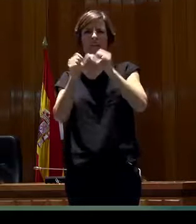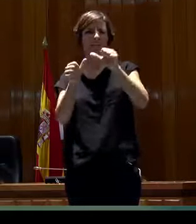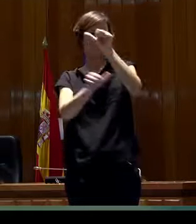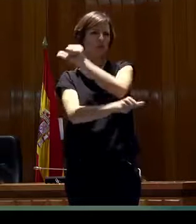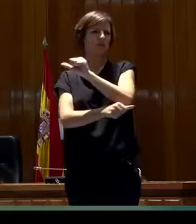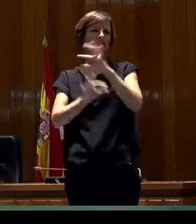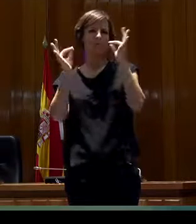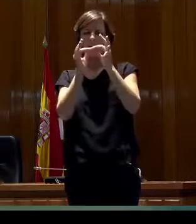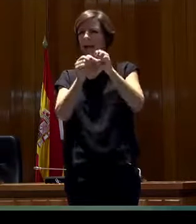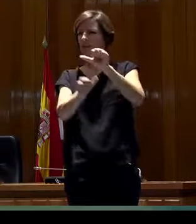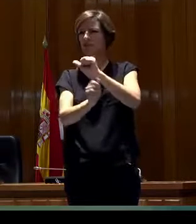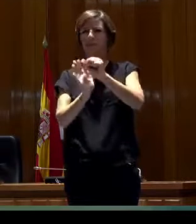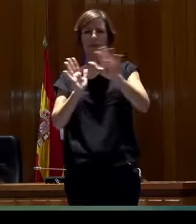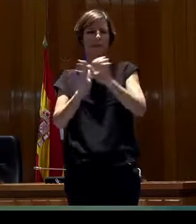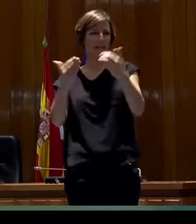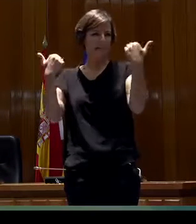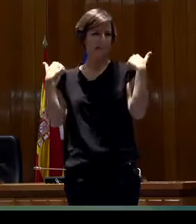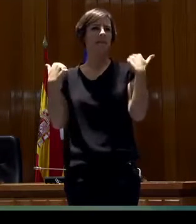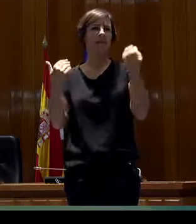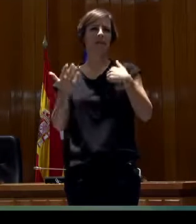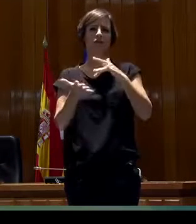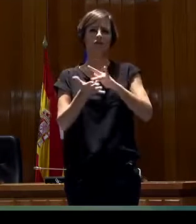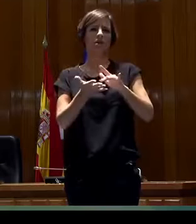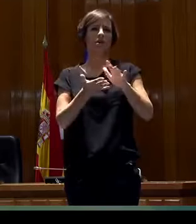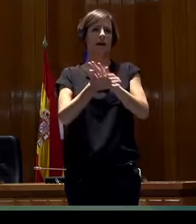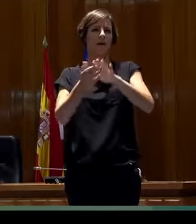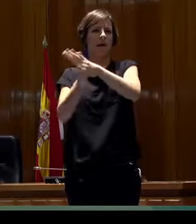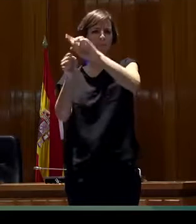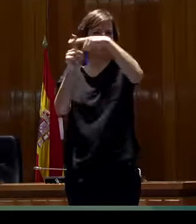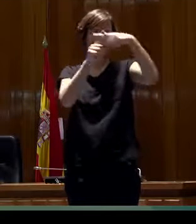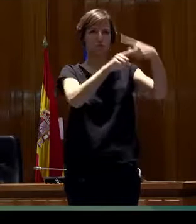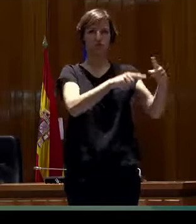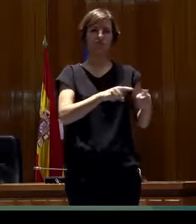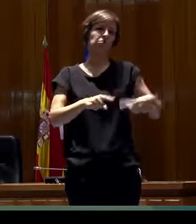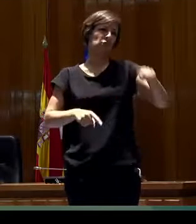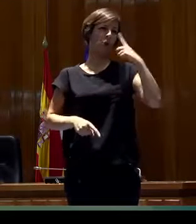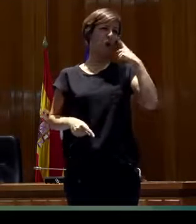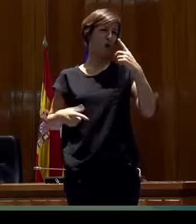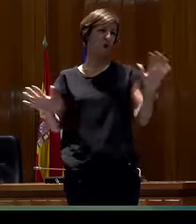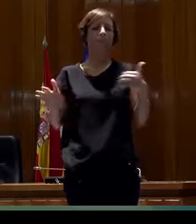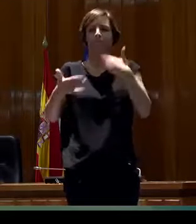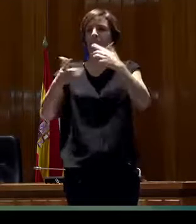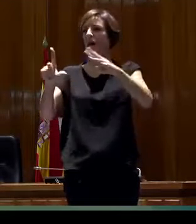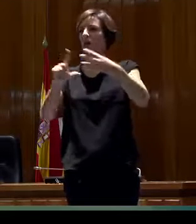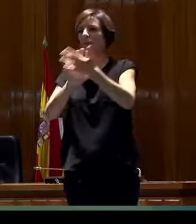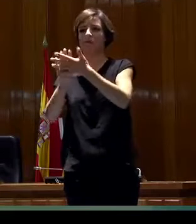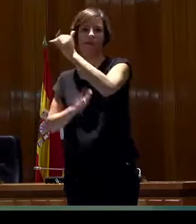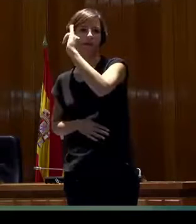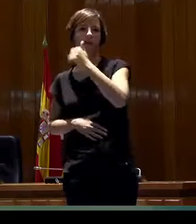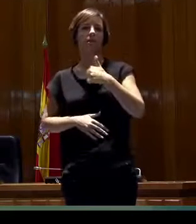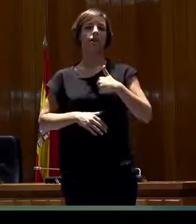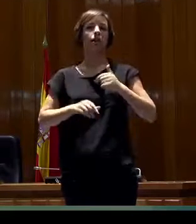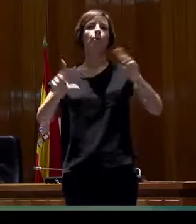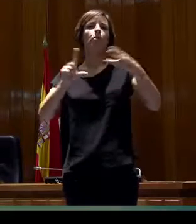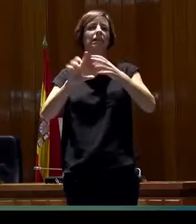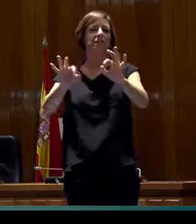otros seminarios del CNELS, del Centro de Normalización Lingüística, y que son de todos conocidos, en páginas web y portales específicos